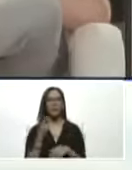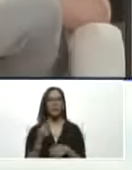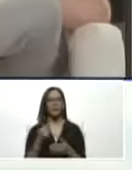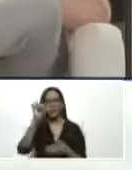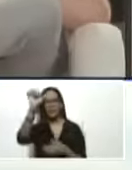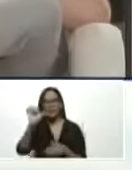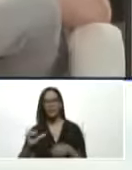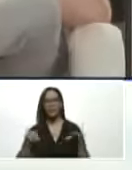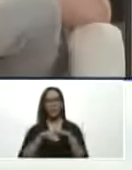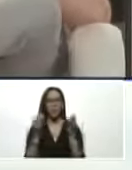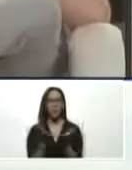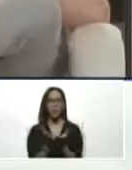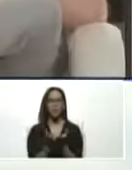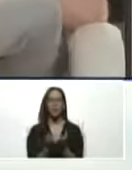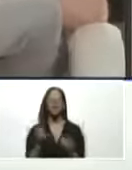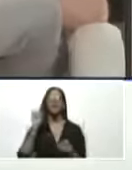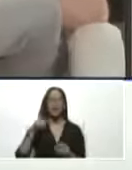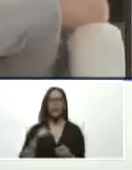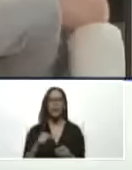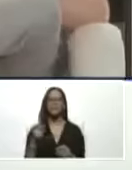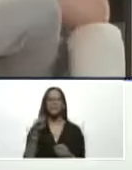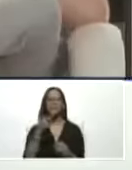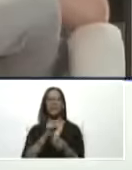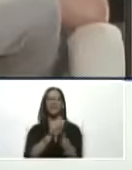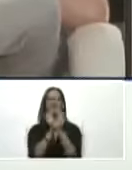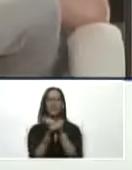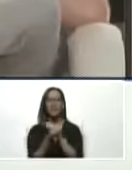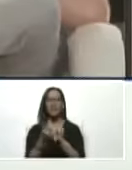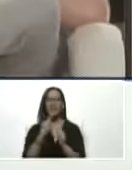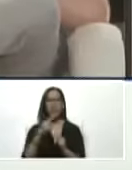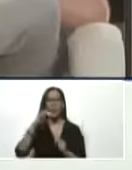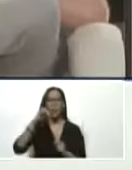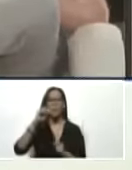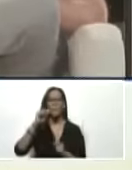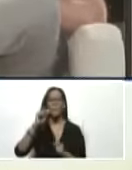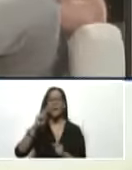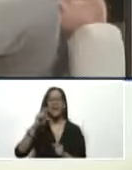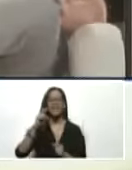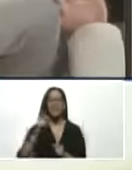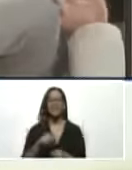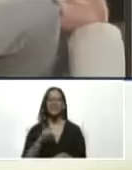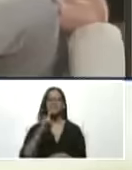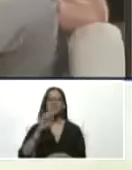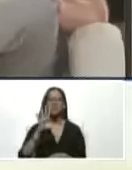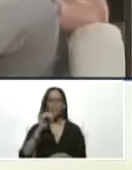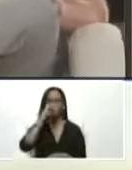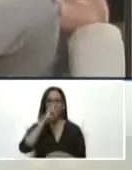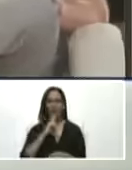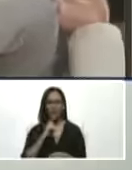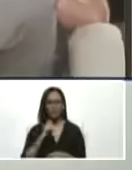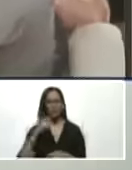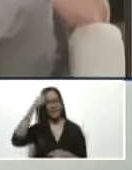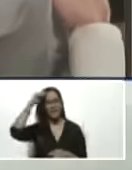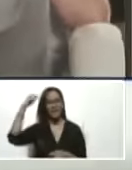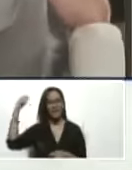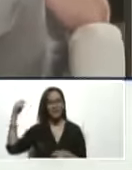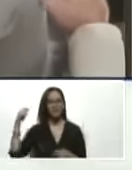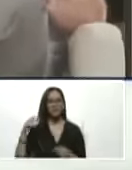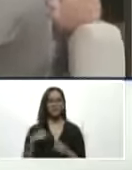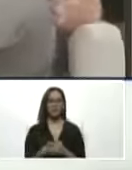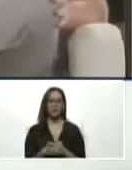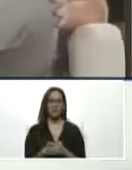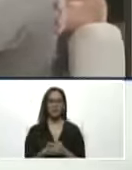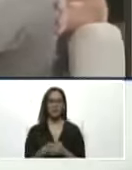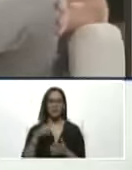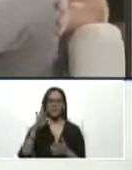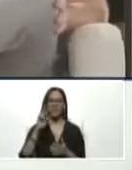el mundo, se trata de transformarlo, dijo Carlos Marx hace casi 150 años en las tesis de